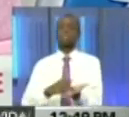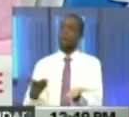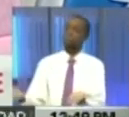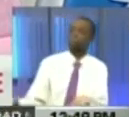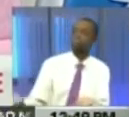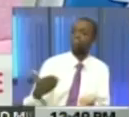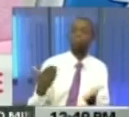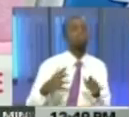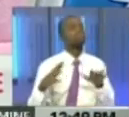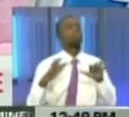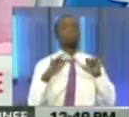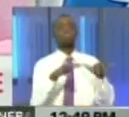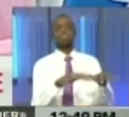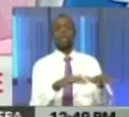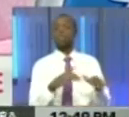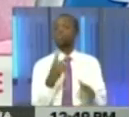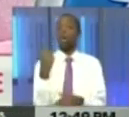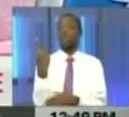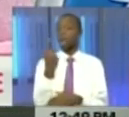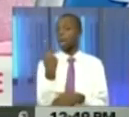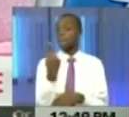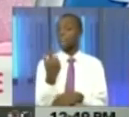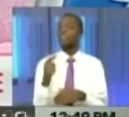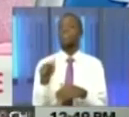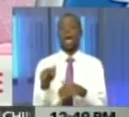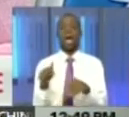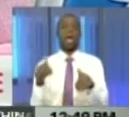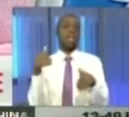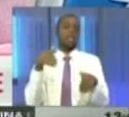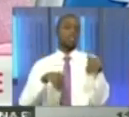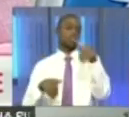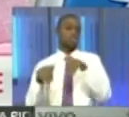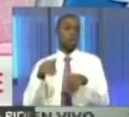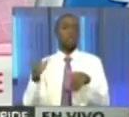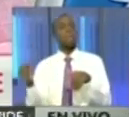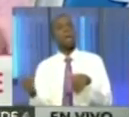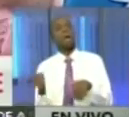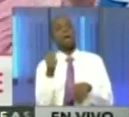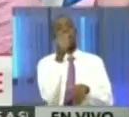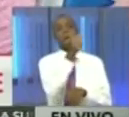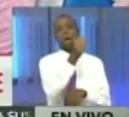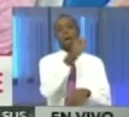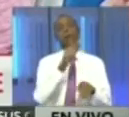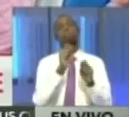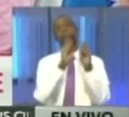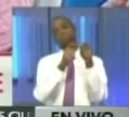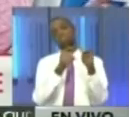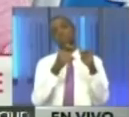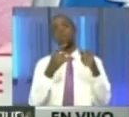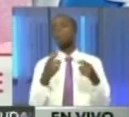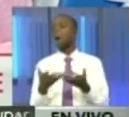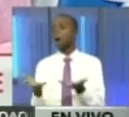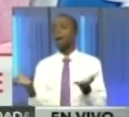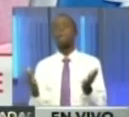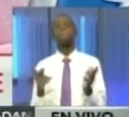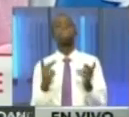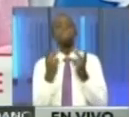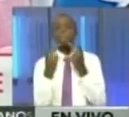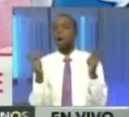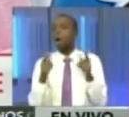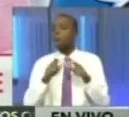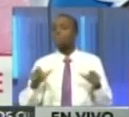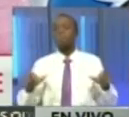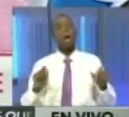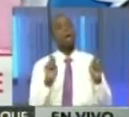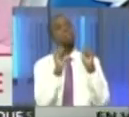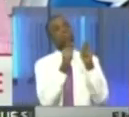no solamente lo que es las elecciones para cargos de elección popular, sino también, como hemos visto, los